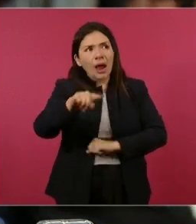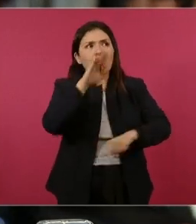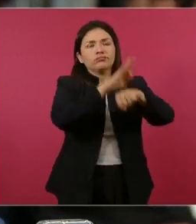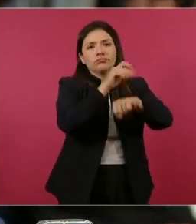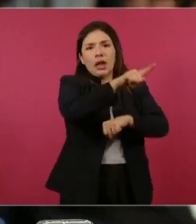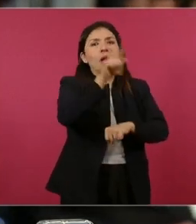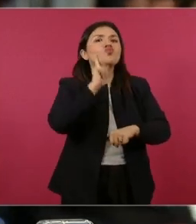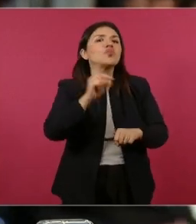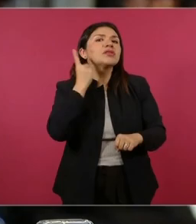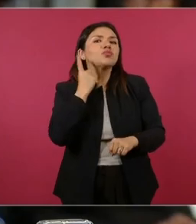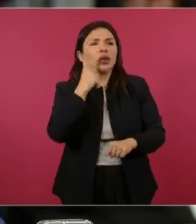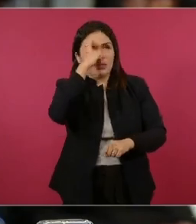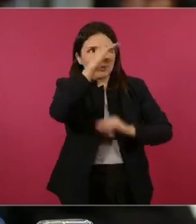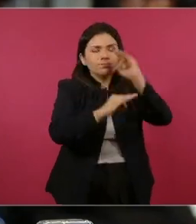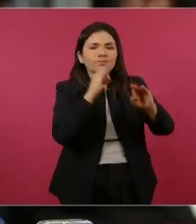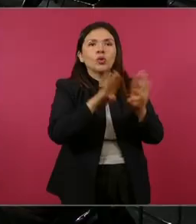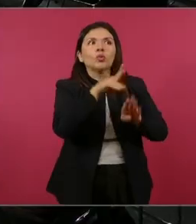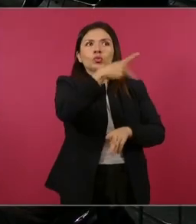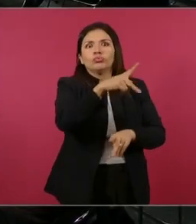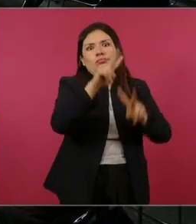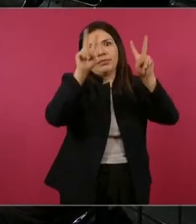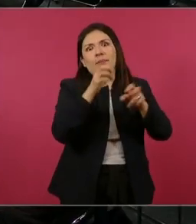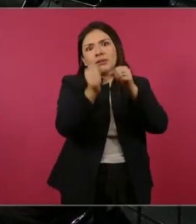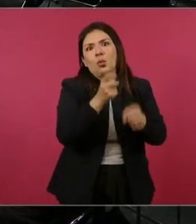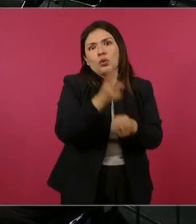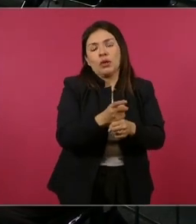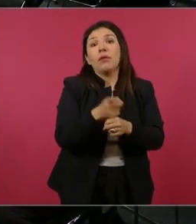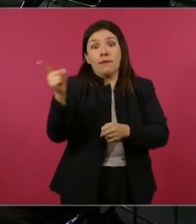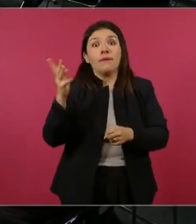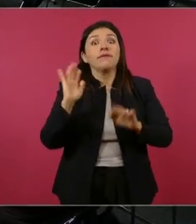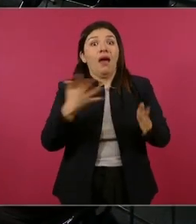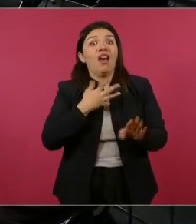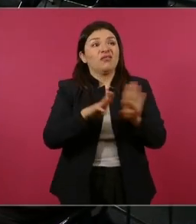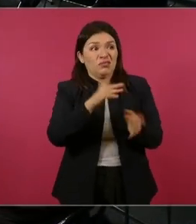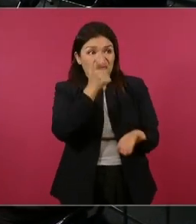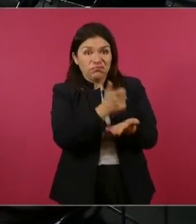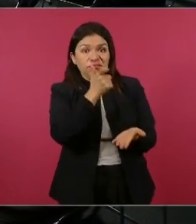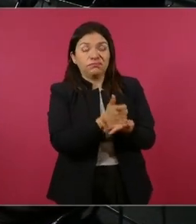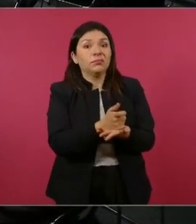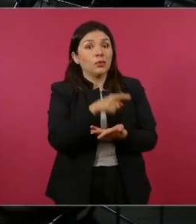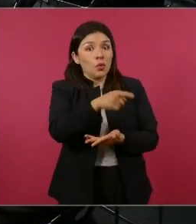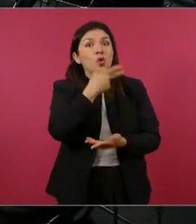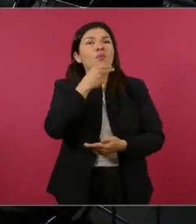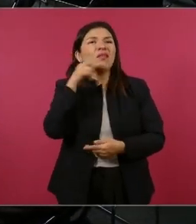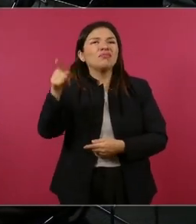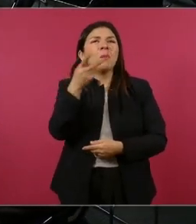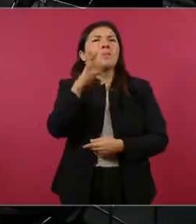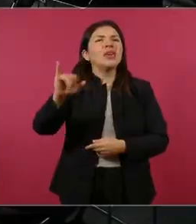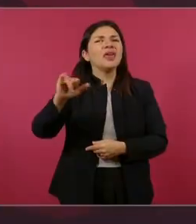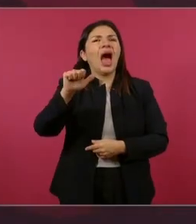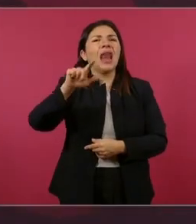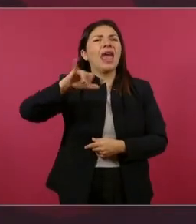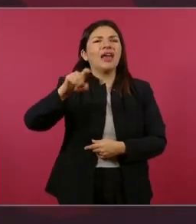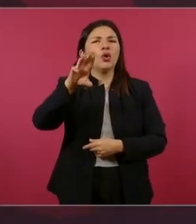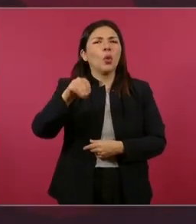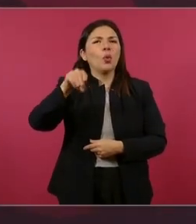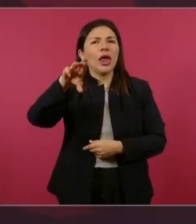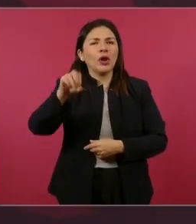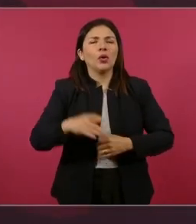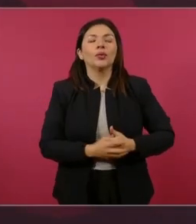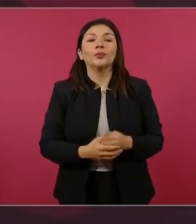brinden las medidas preventivas respecto a su seguridad, porque ya está amenazada por el dirigente de su partido, Alito Moreno, presidente. Bueno,